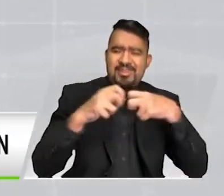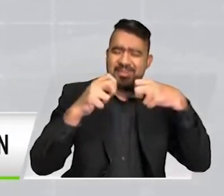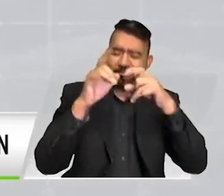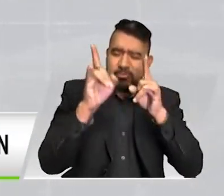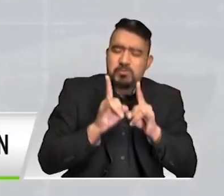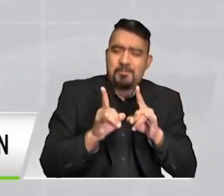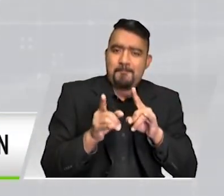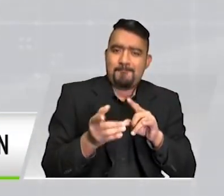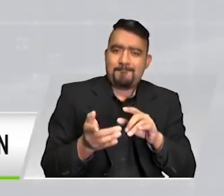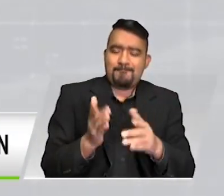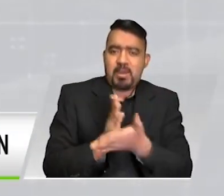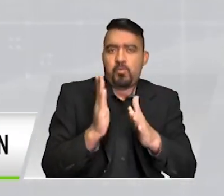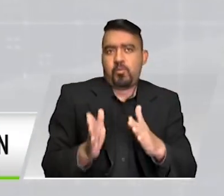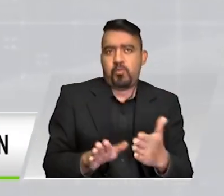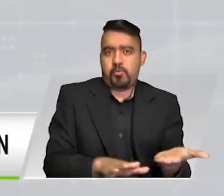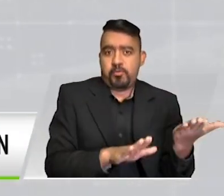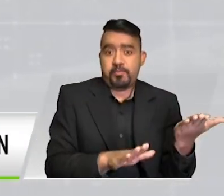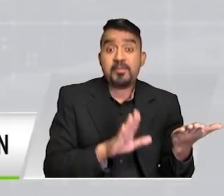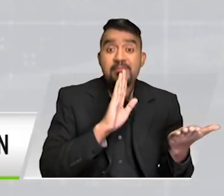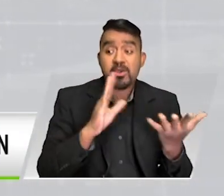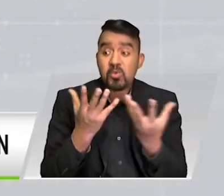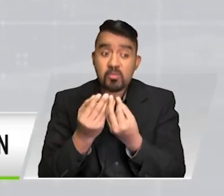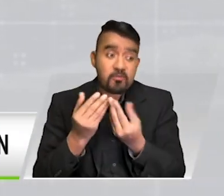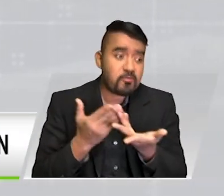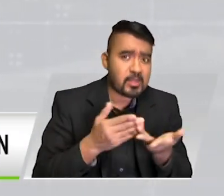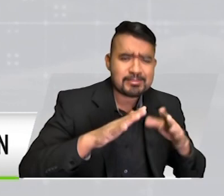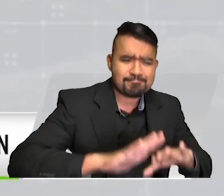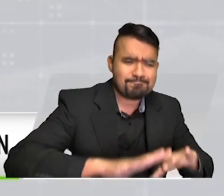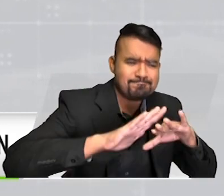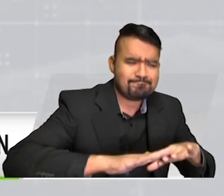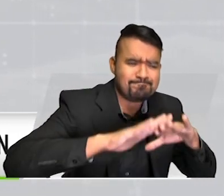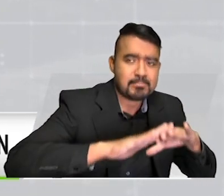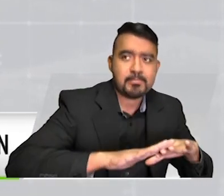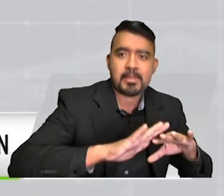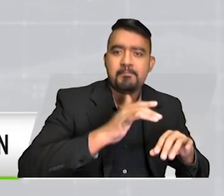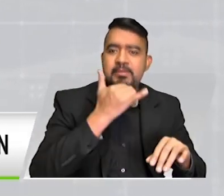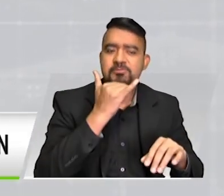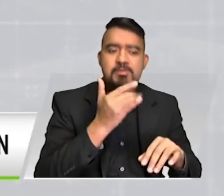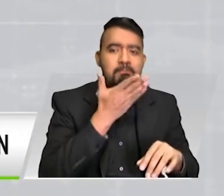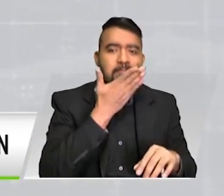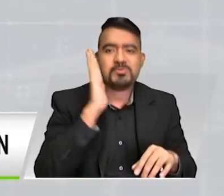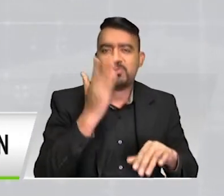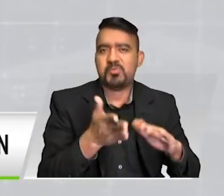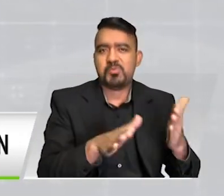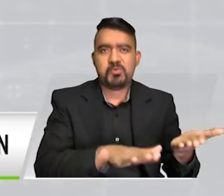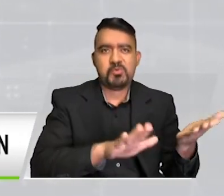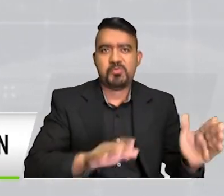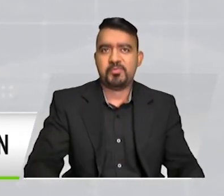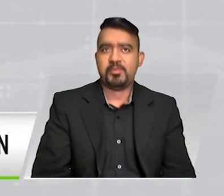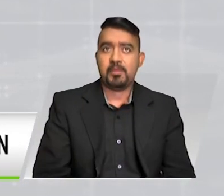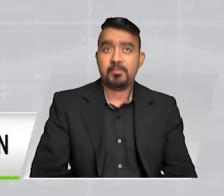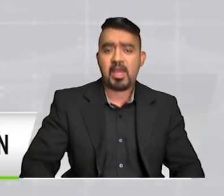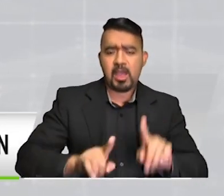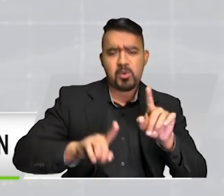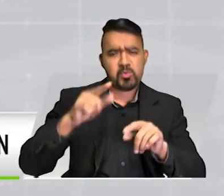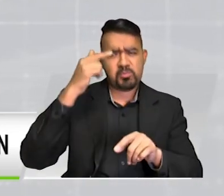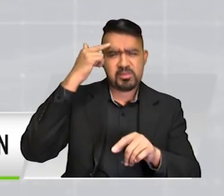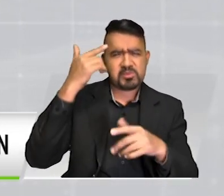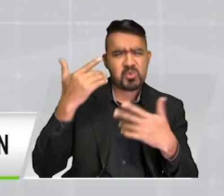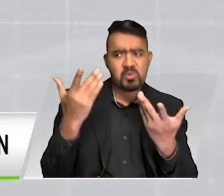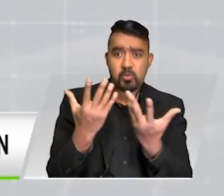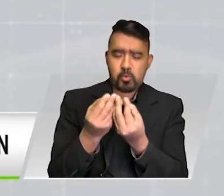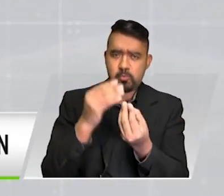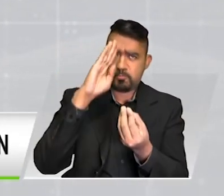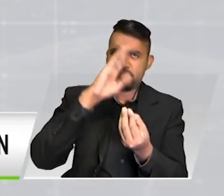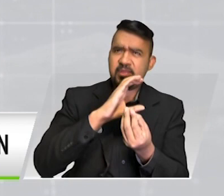municipio, no fue posible reanimar a la mujer tras el llamado realizado por la comunidad. Una de las hipótesis de las autoridades es